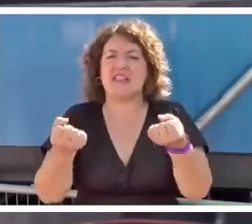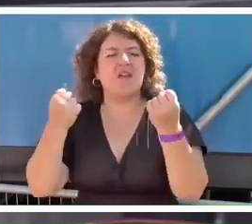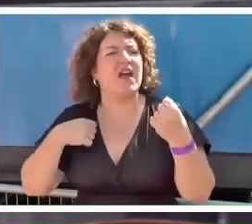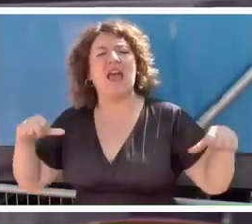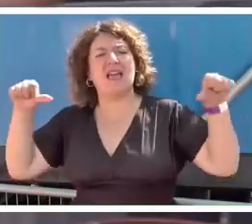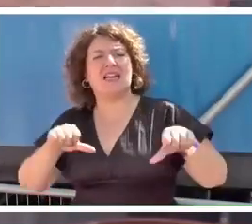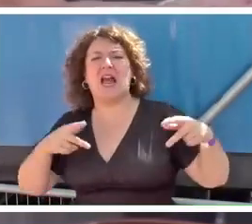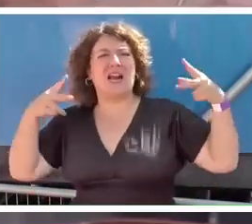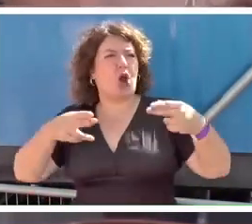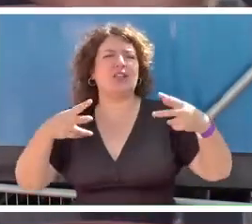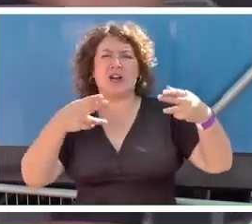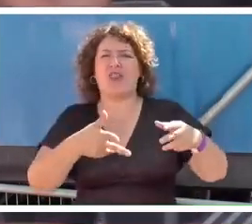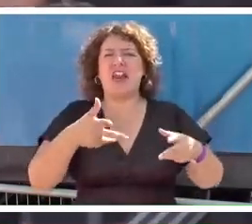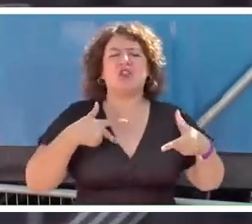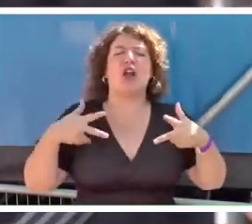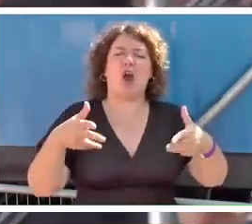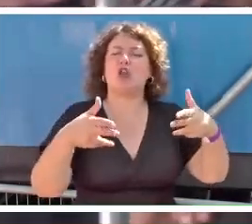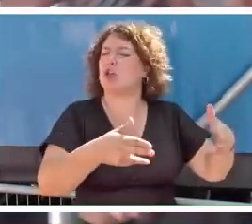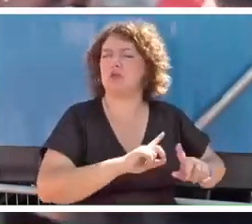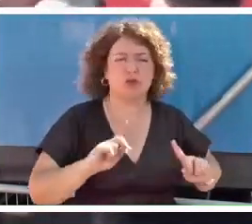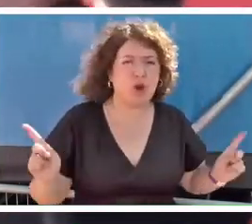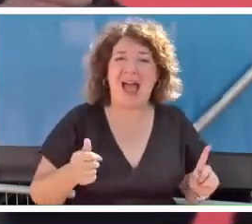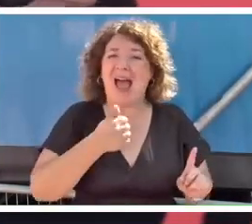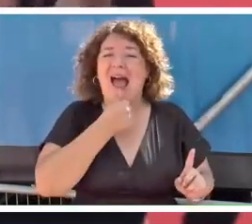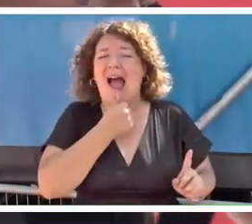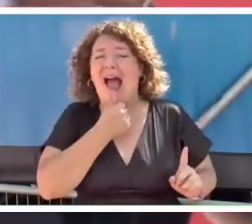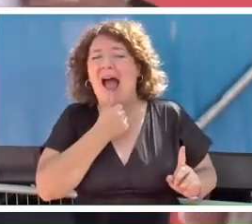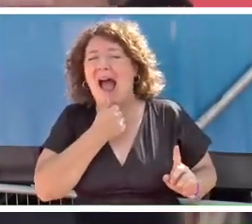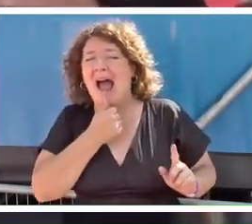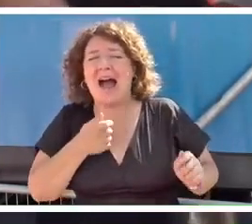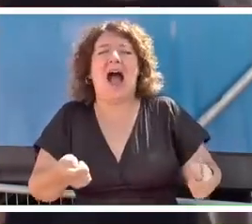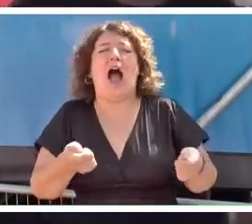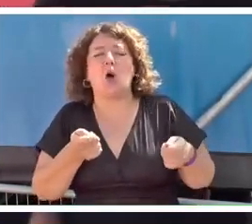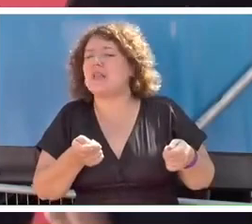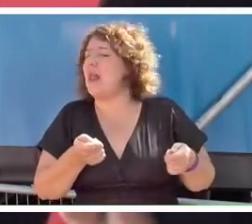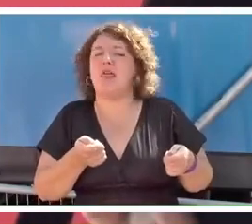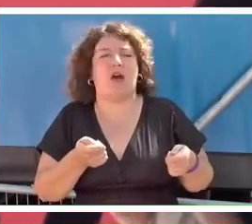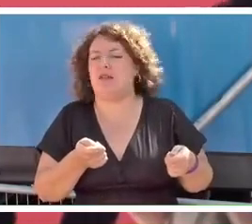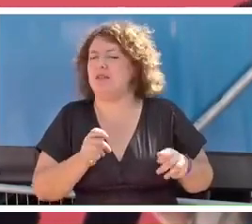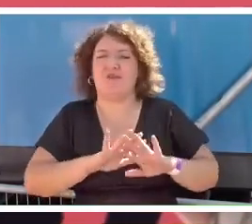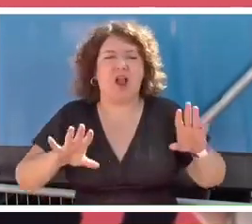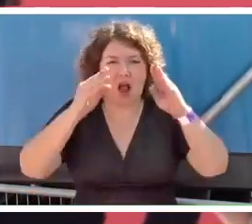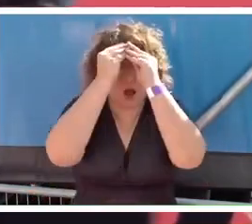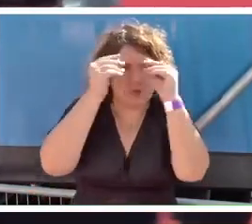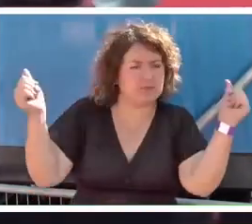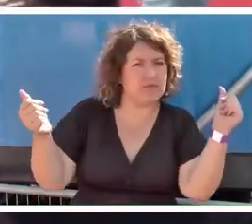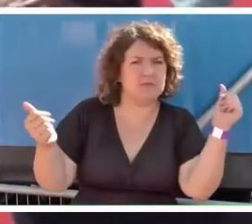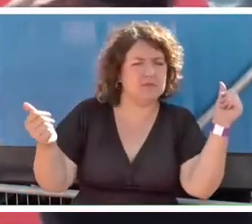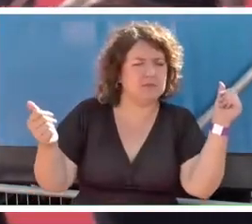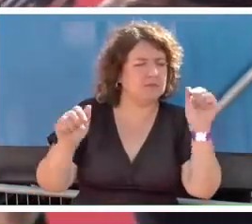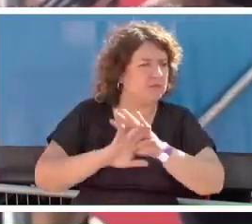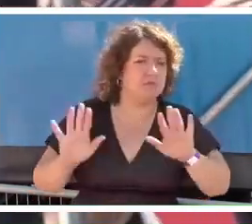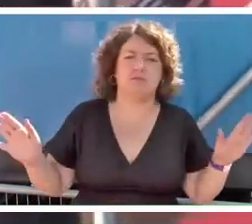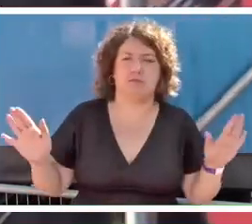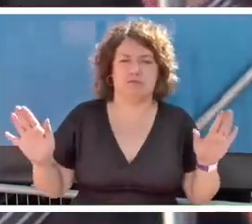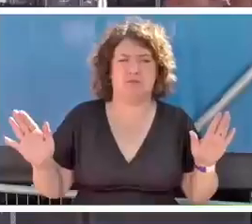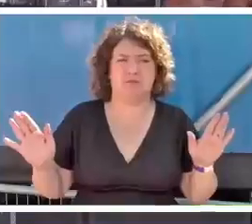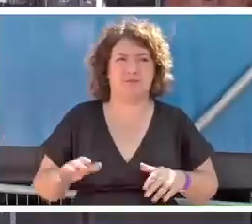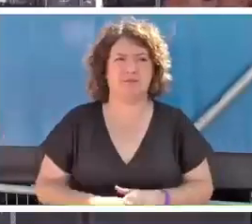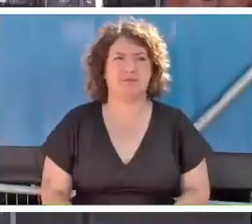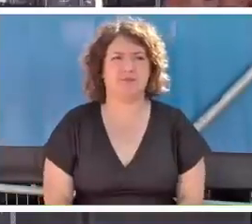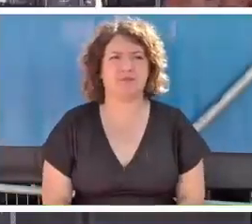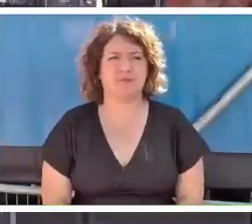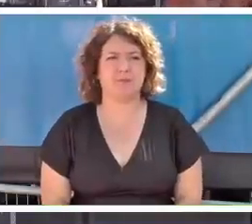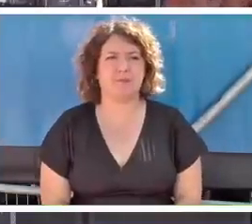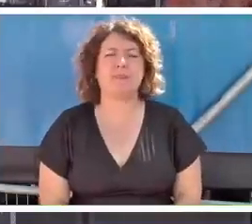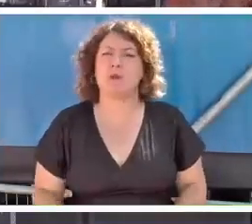crisis recortando derechos, que la austeridad forma parte del pasado. Y mirad,